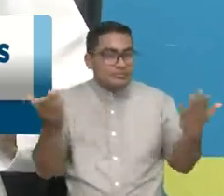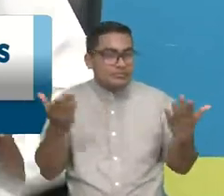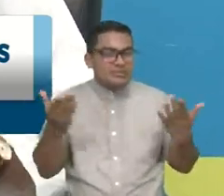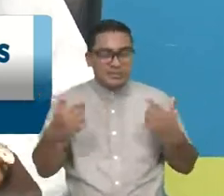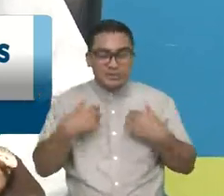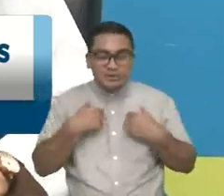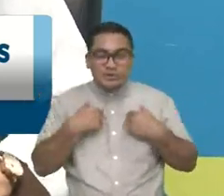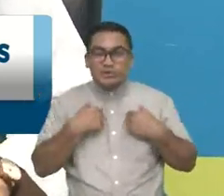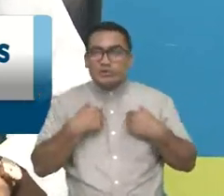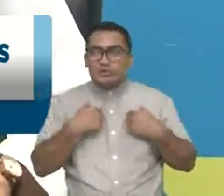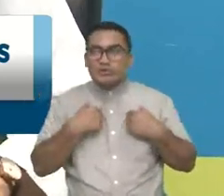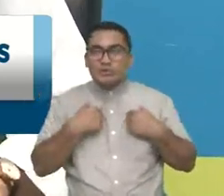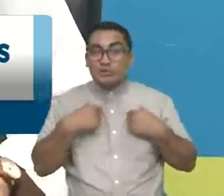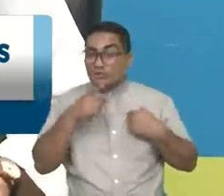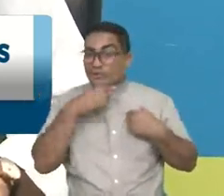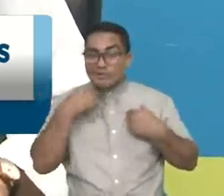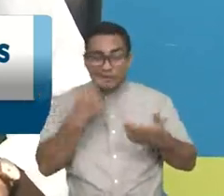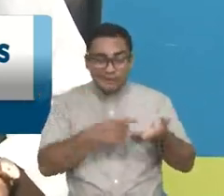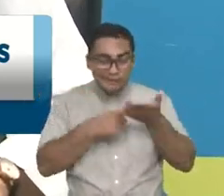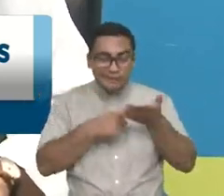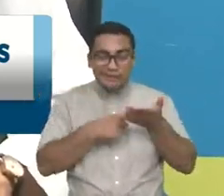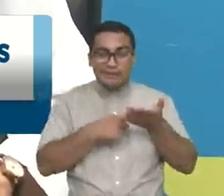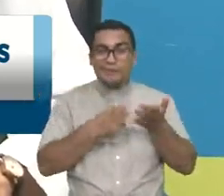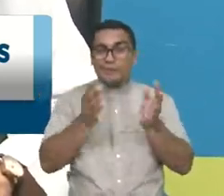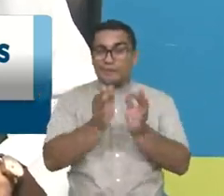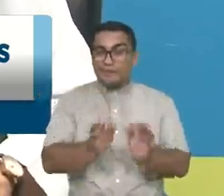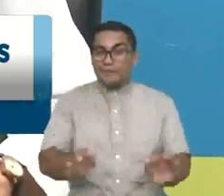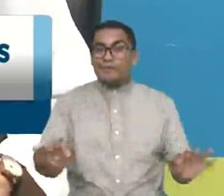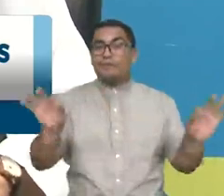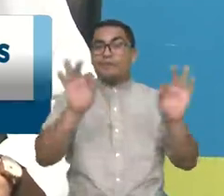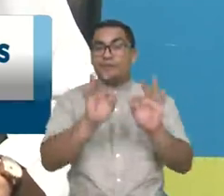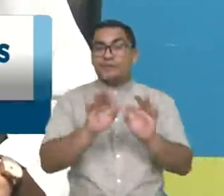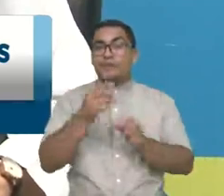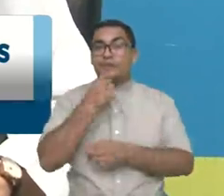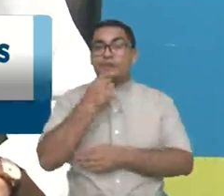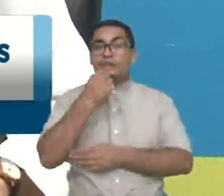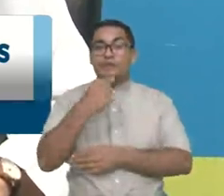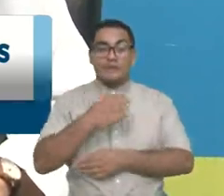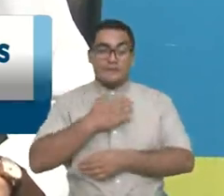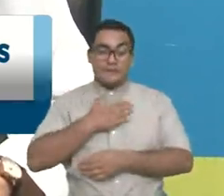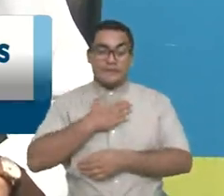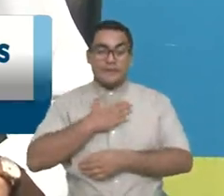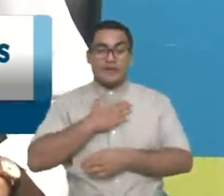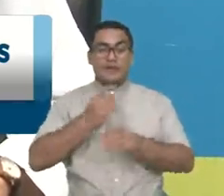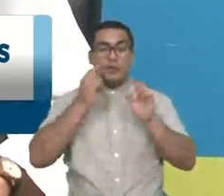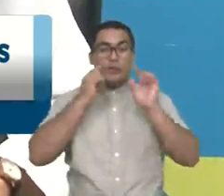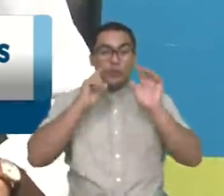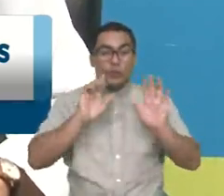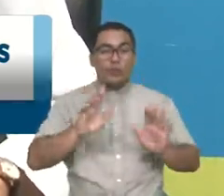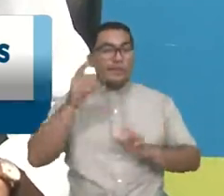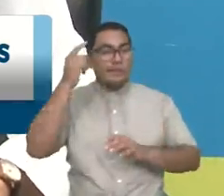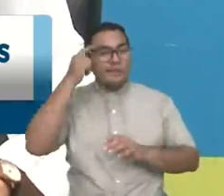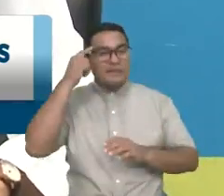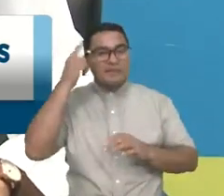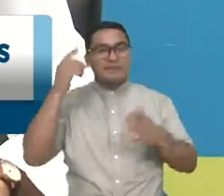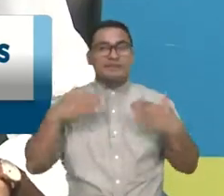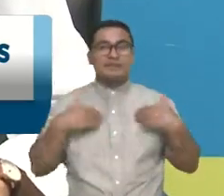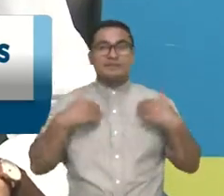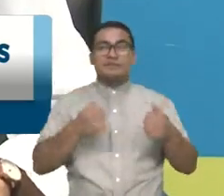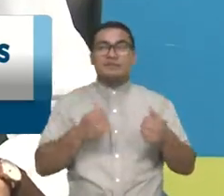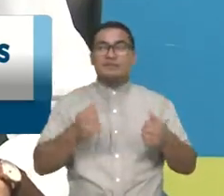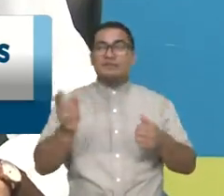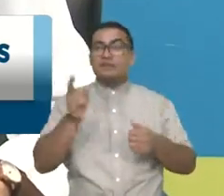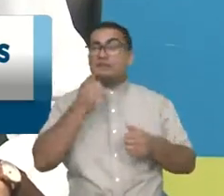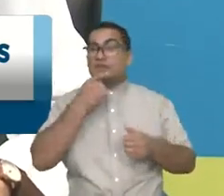informándome de manera adecuada. Y una de las cosas que se ha dicho para cuidar mi salud mental es revisar las fuentes. Eso que